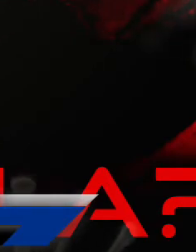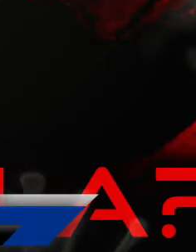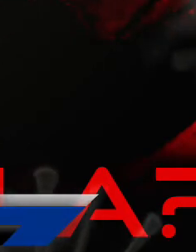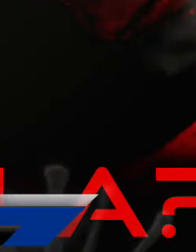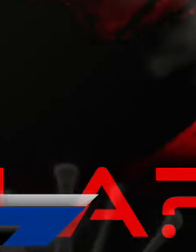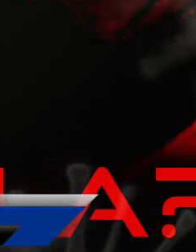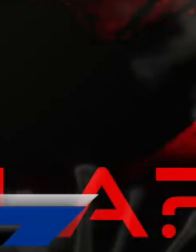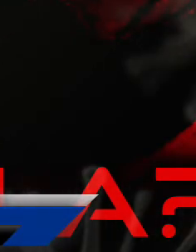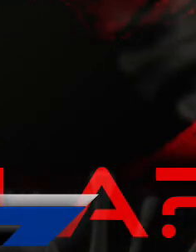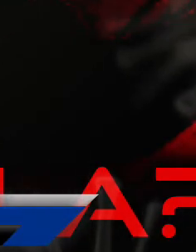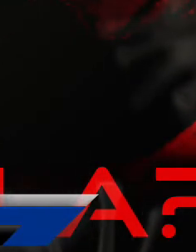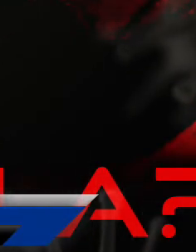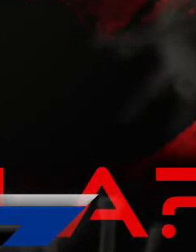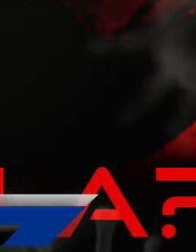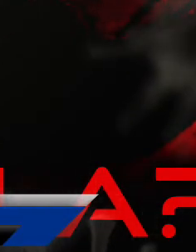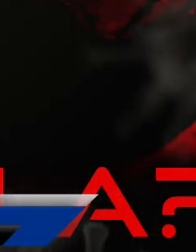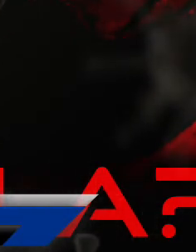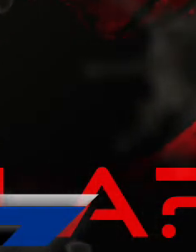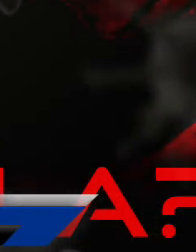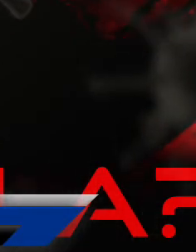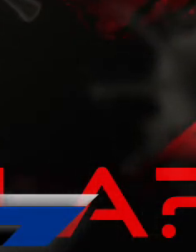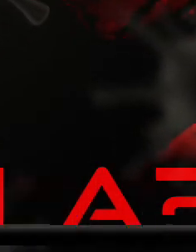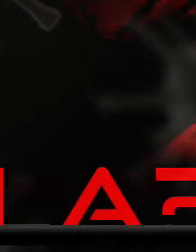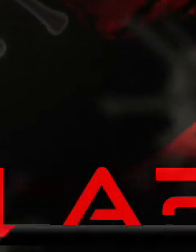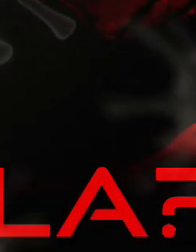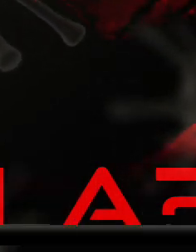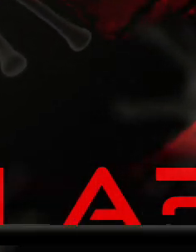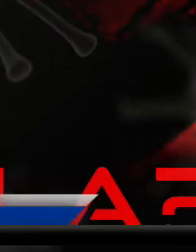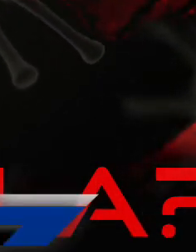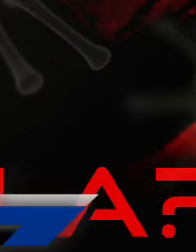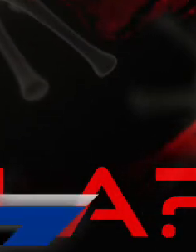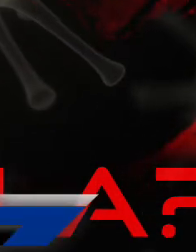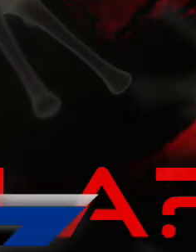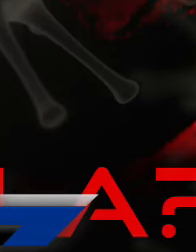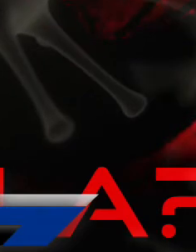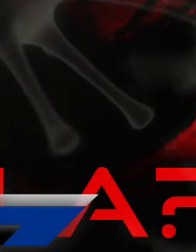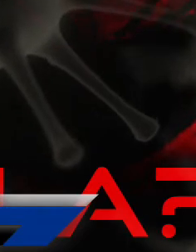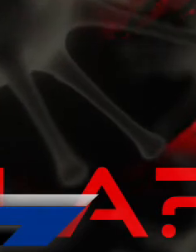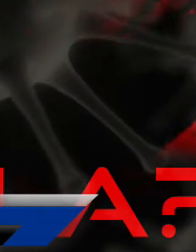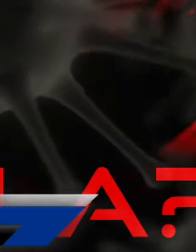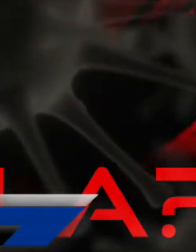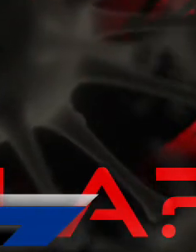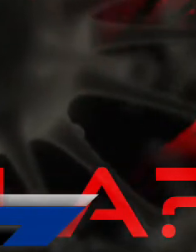informado no olvides darle like a este vídeo comparte y suscríbete a escucha diario